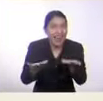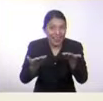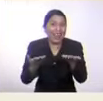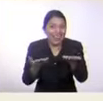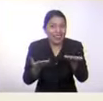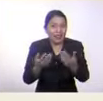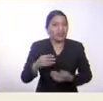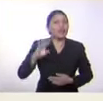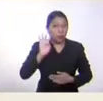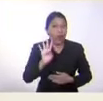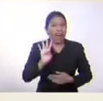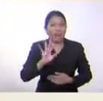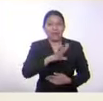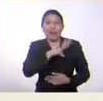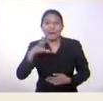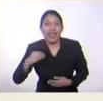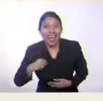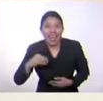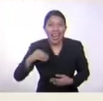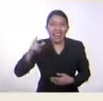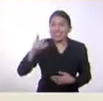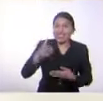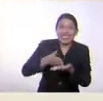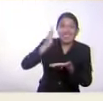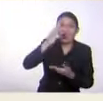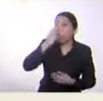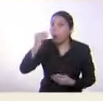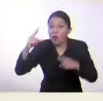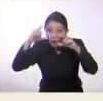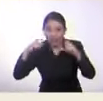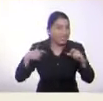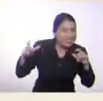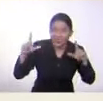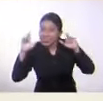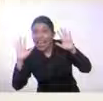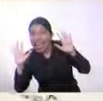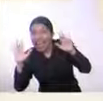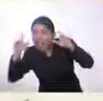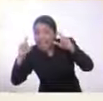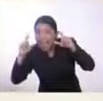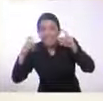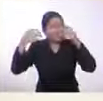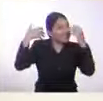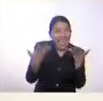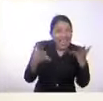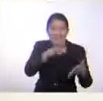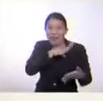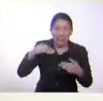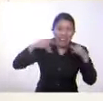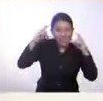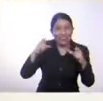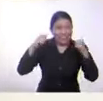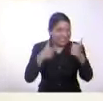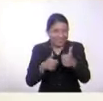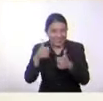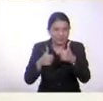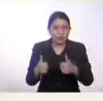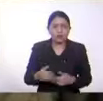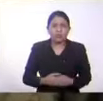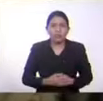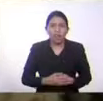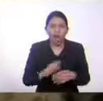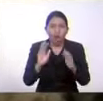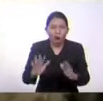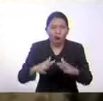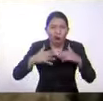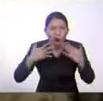Cuarto, cuando la familia coatí llegue a tomarse una foto como recuerdo del carnaval, tú me tomas la foto familiar. ¿Y cómo vamos a conseguir